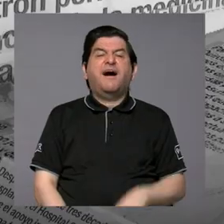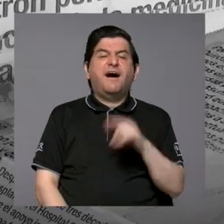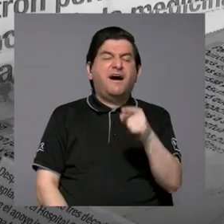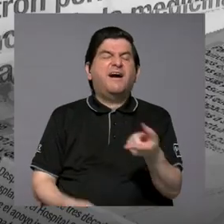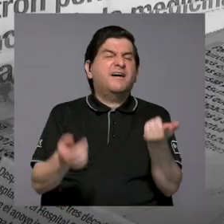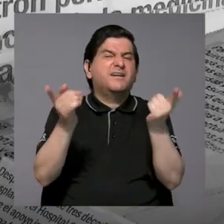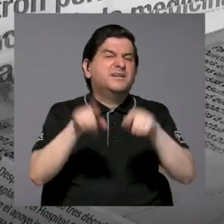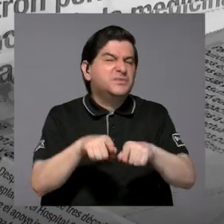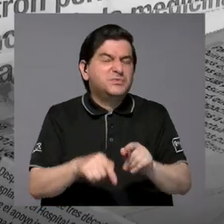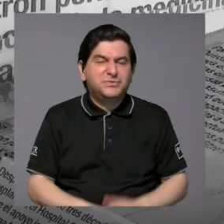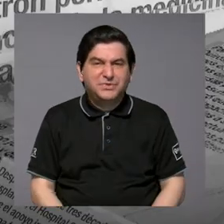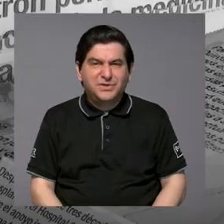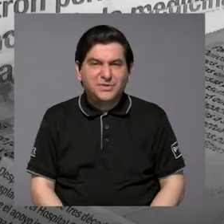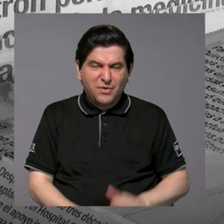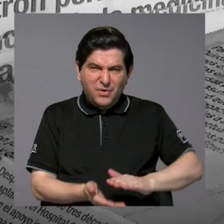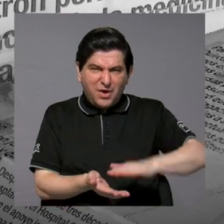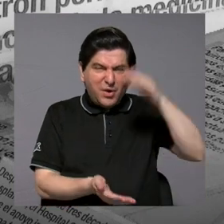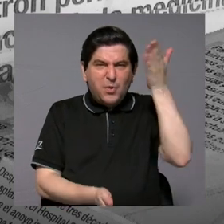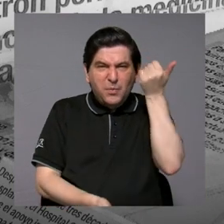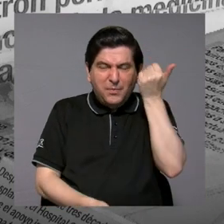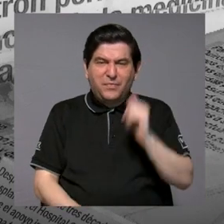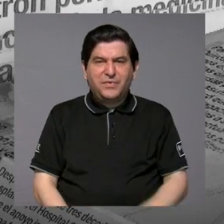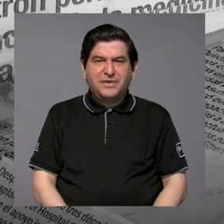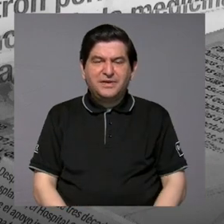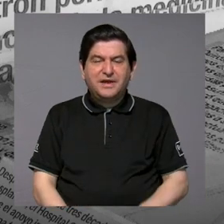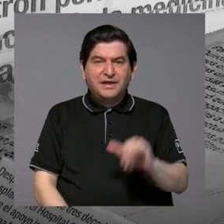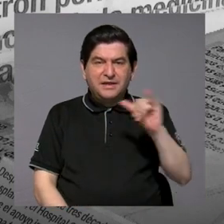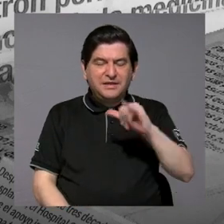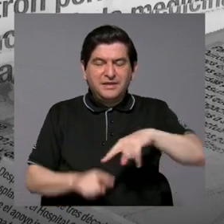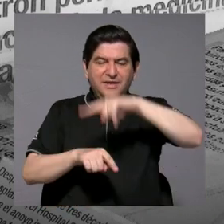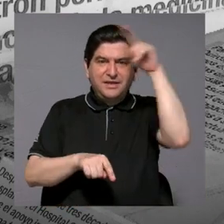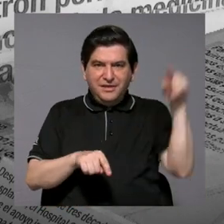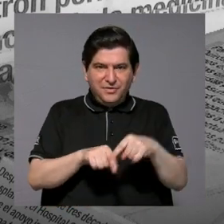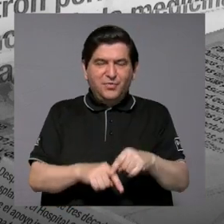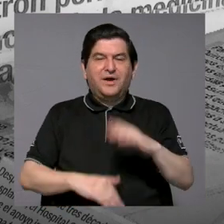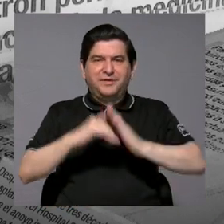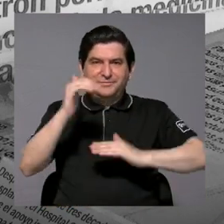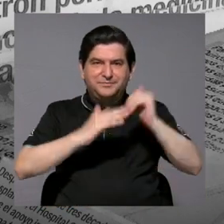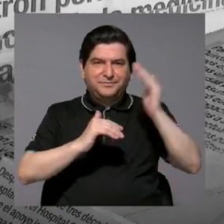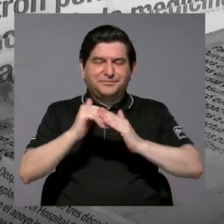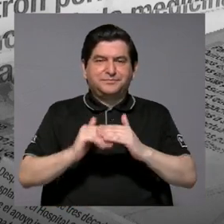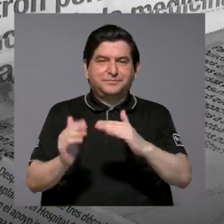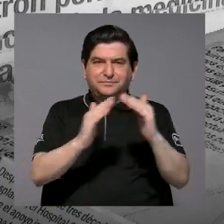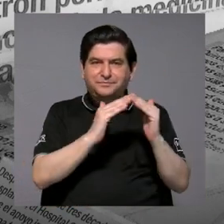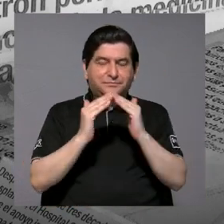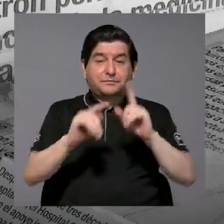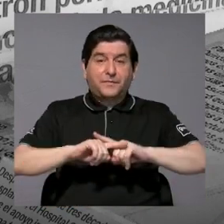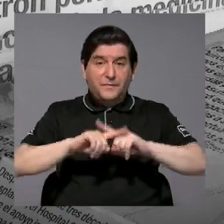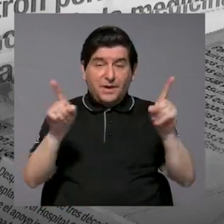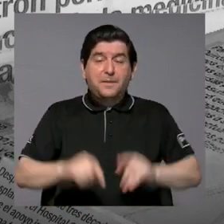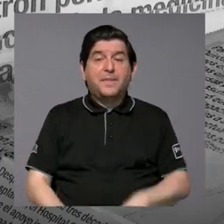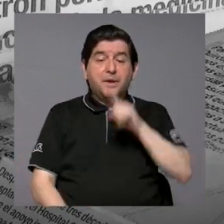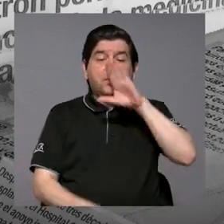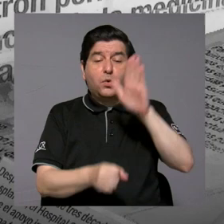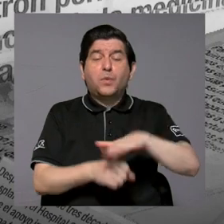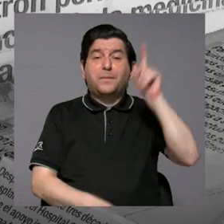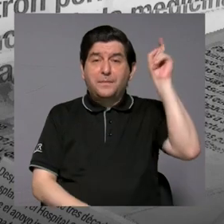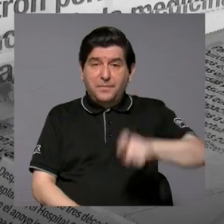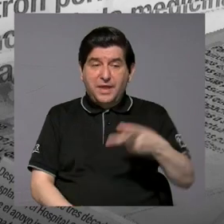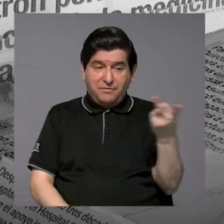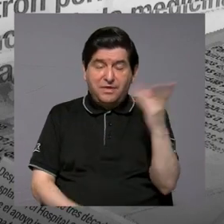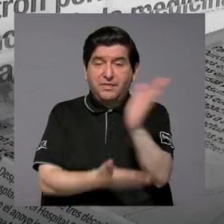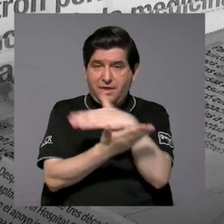fue lo que pasó aquí porque ha incrementado y volvemos en el mismo ciclo y ahí donde vamos construyendo comunidades Pero tiene que haber un compromiso de